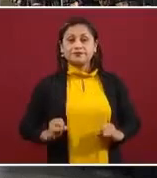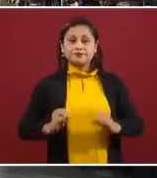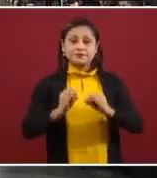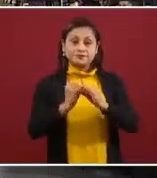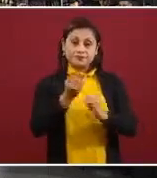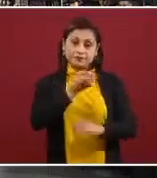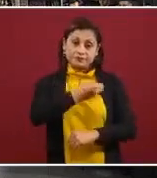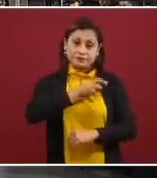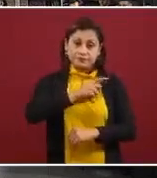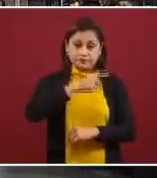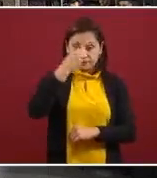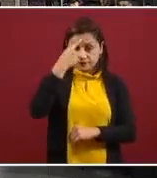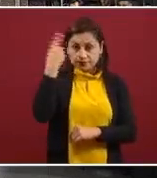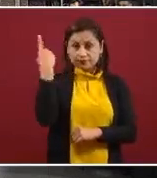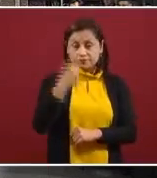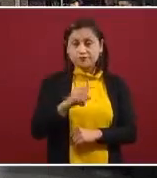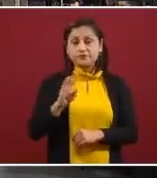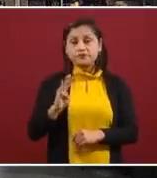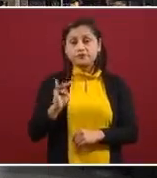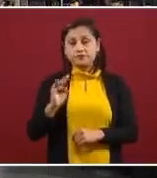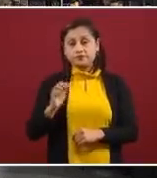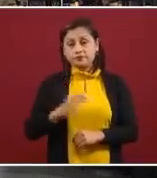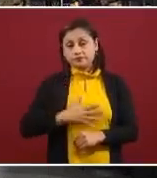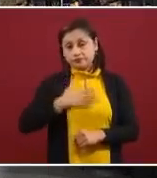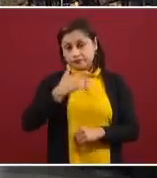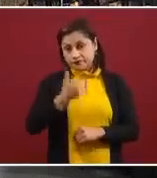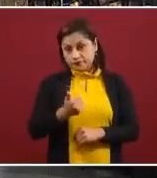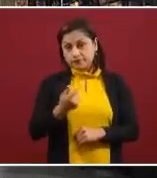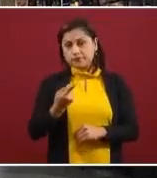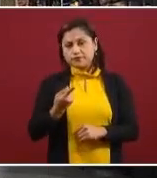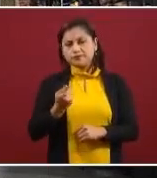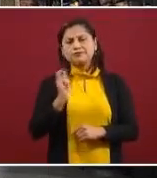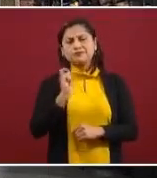el Bienestar funcionará como un organismo